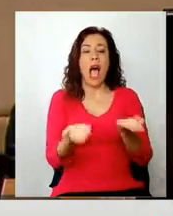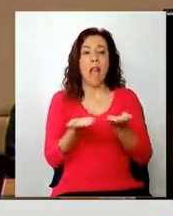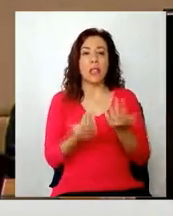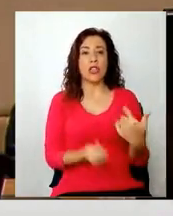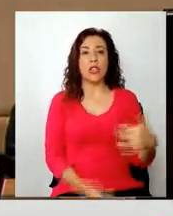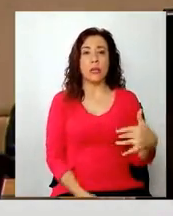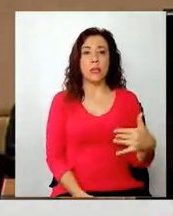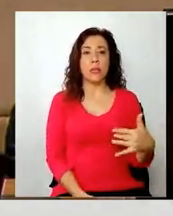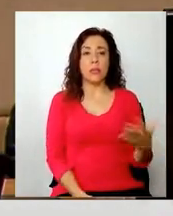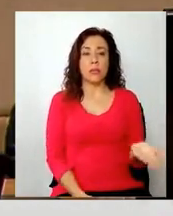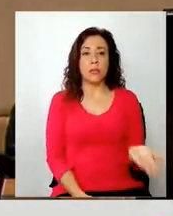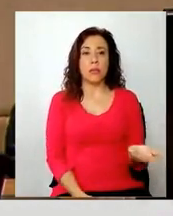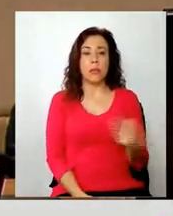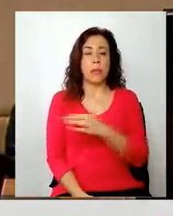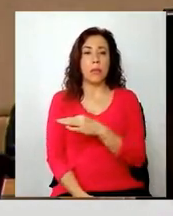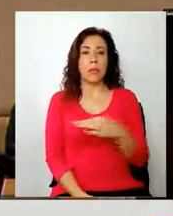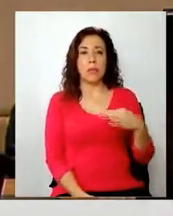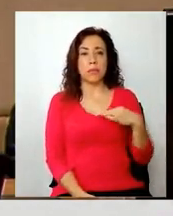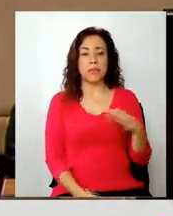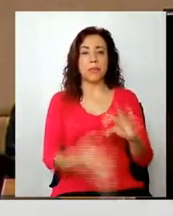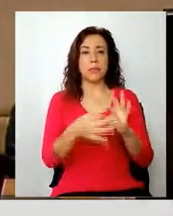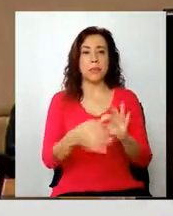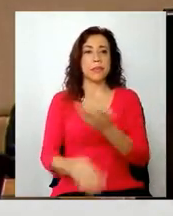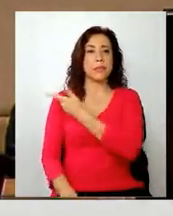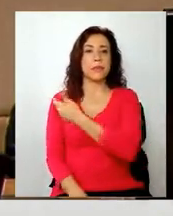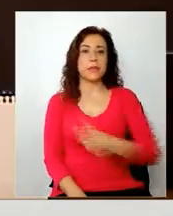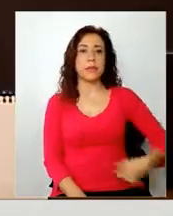del ministerio Muchas gracias presidente